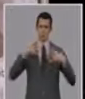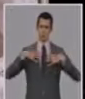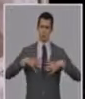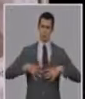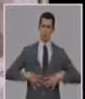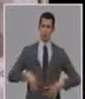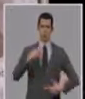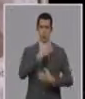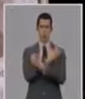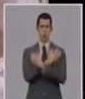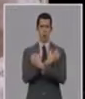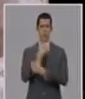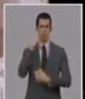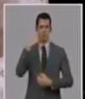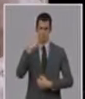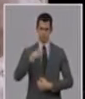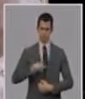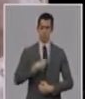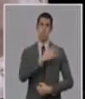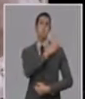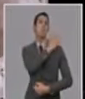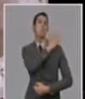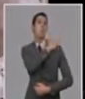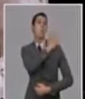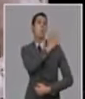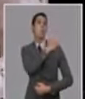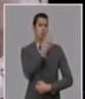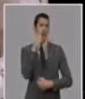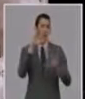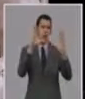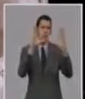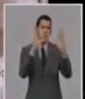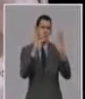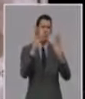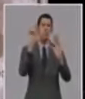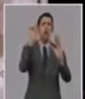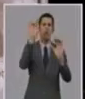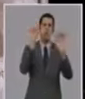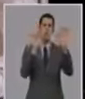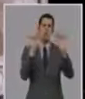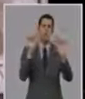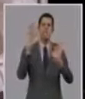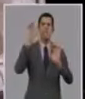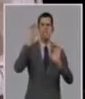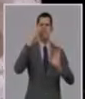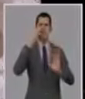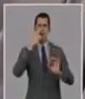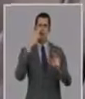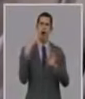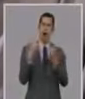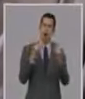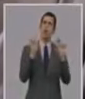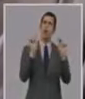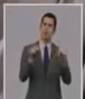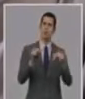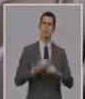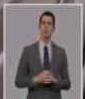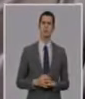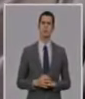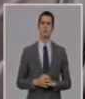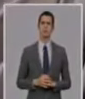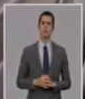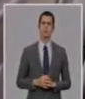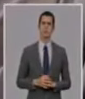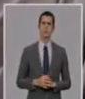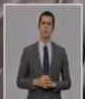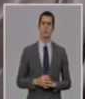en estos estudios, incluso en personas que estuvieron asintomáticos en la etapa aguda. Es decir, no es privativo para las personas que han sufrido la etapa